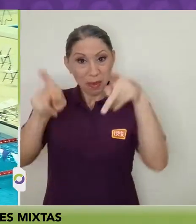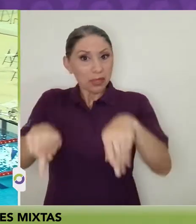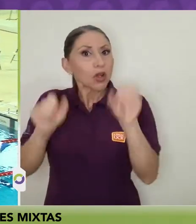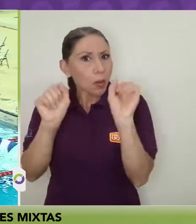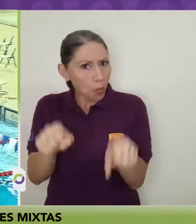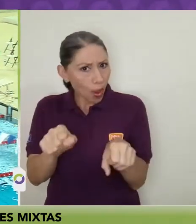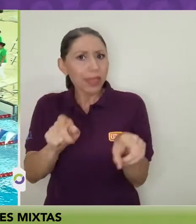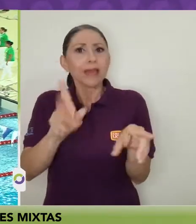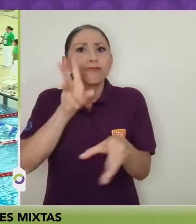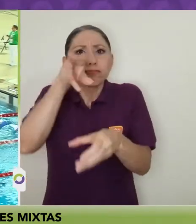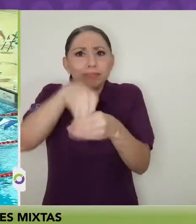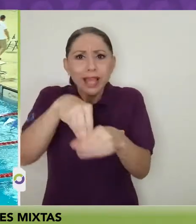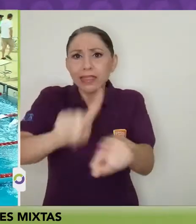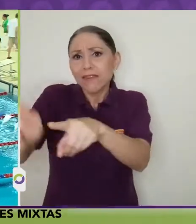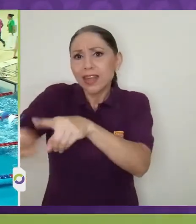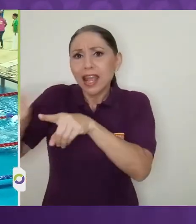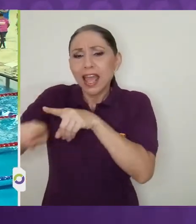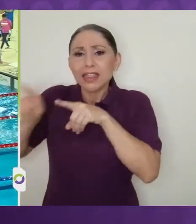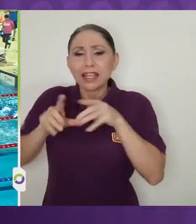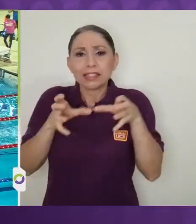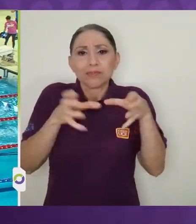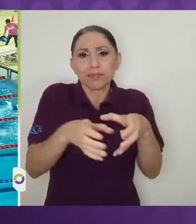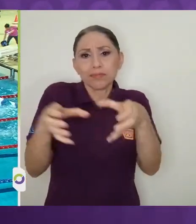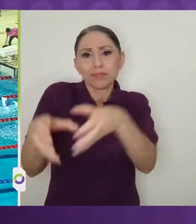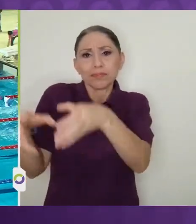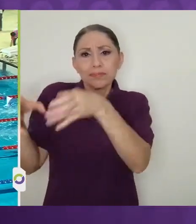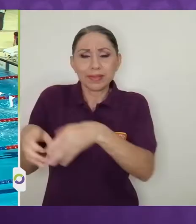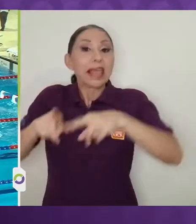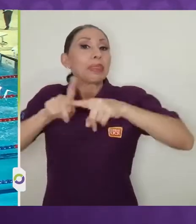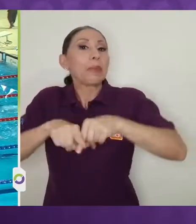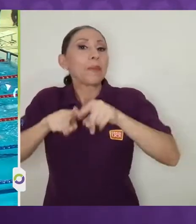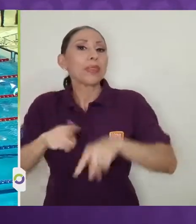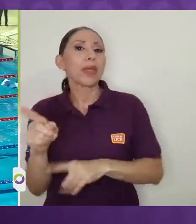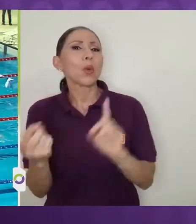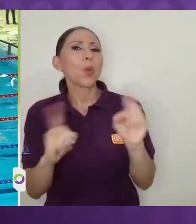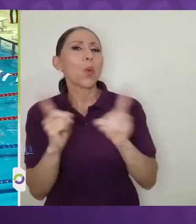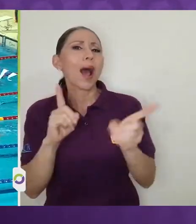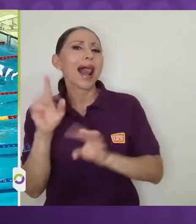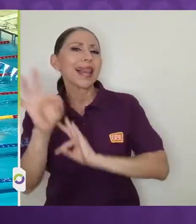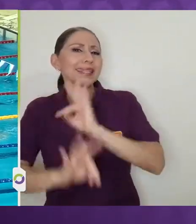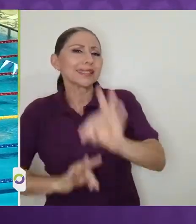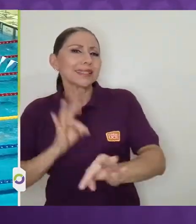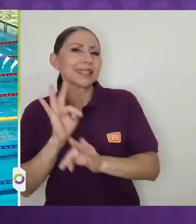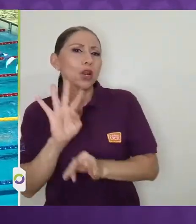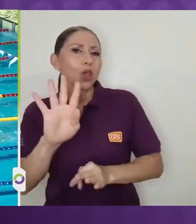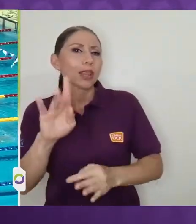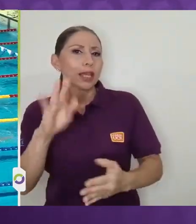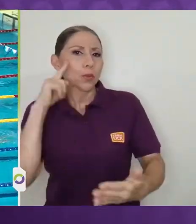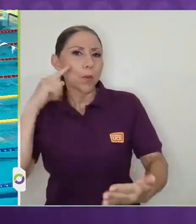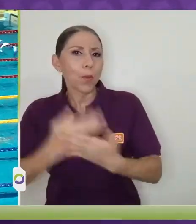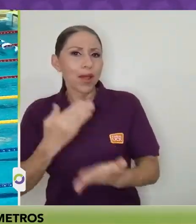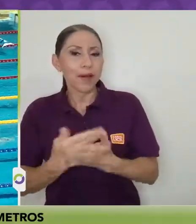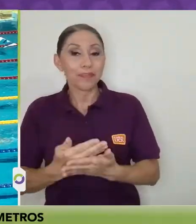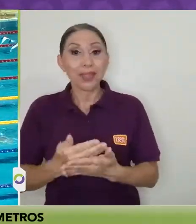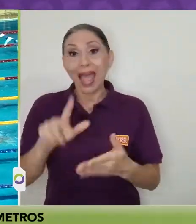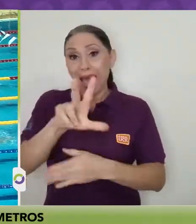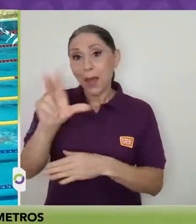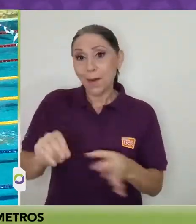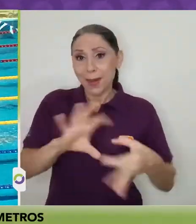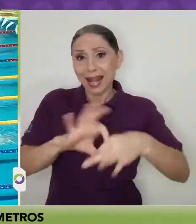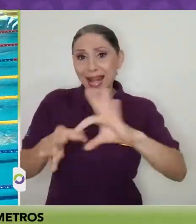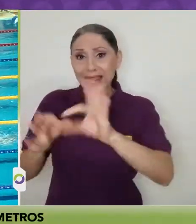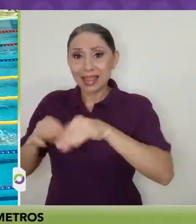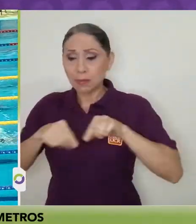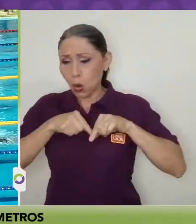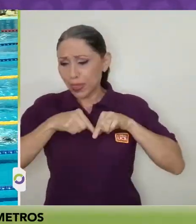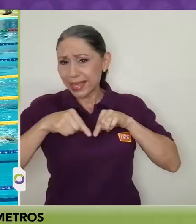una misma persona puede pertenecer a diferentes clases deportivas según el estilo de la prueba que realiza. A nivel